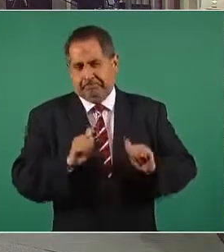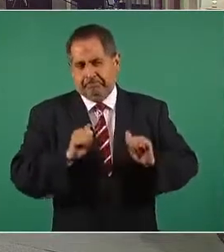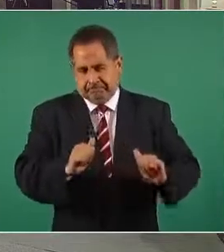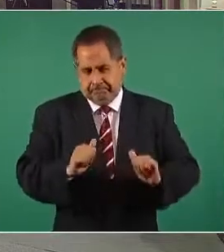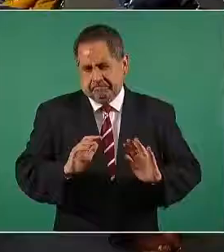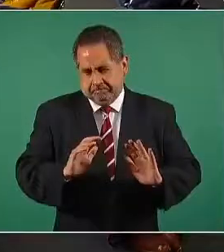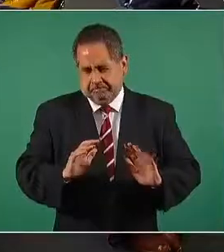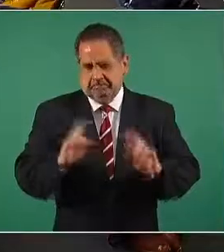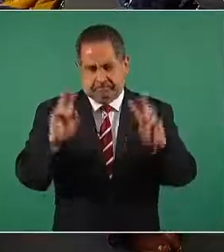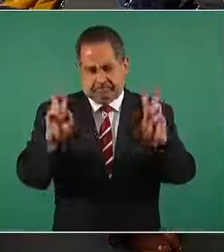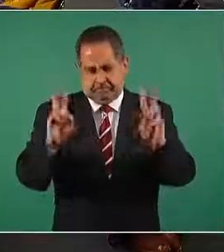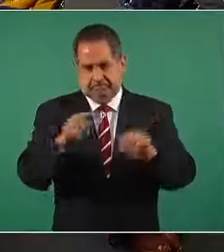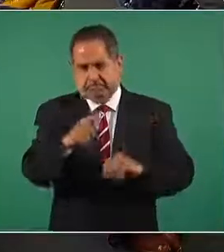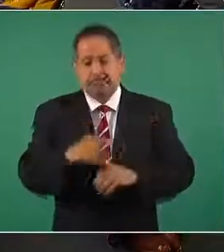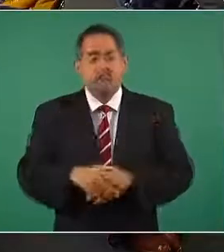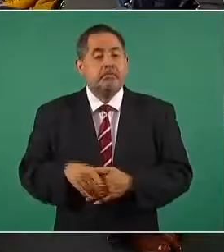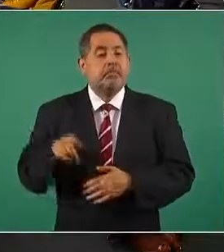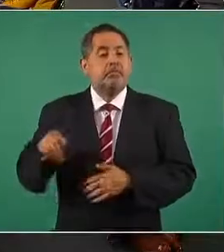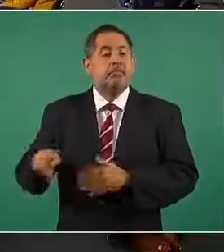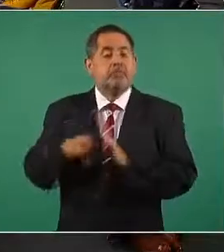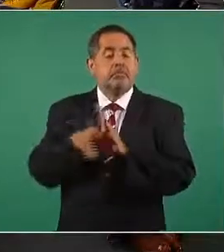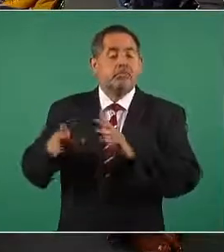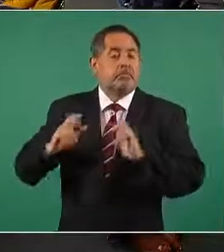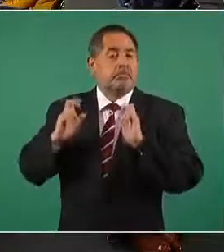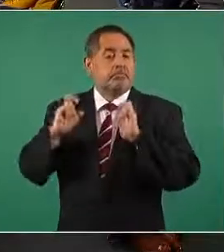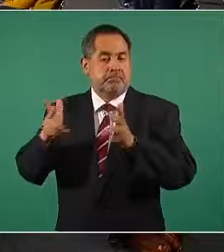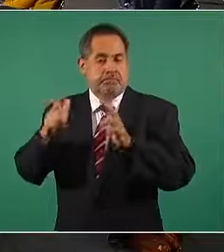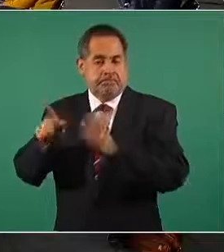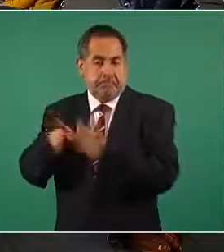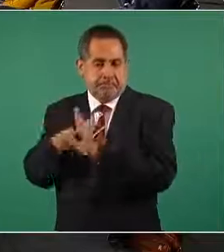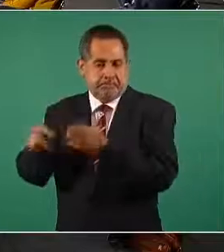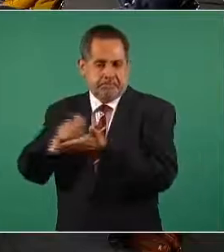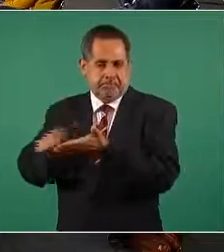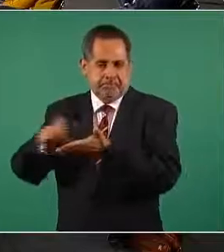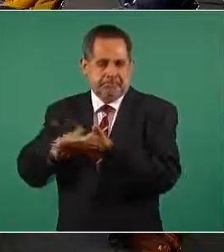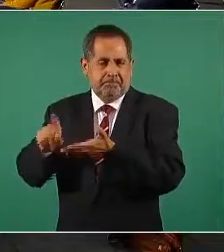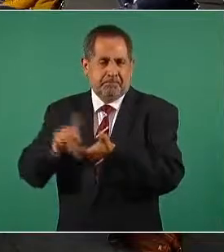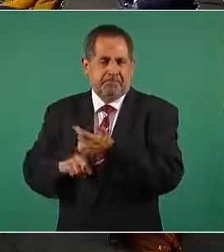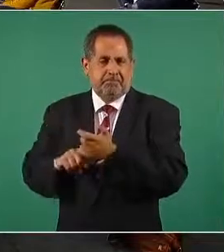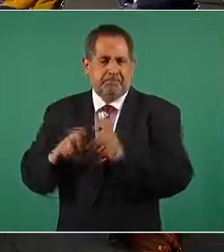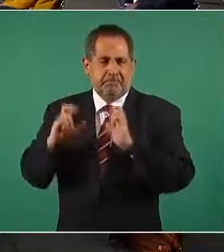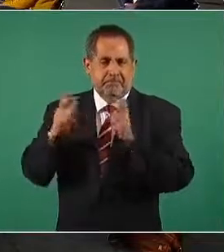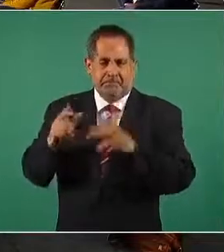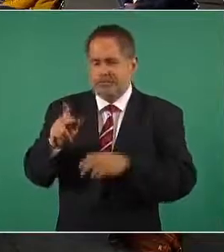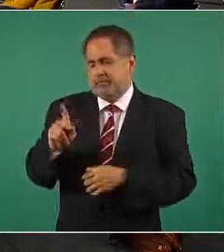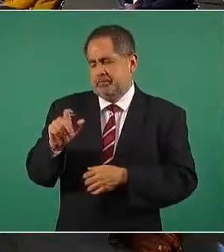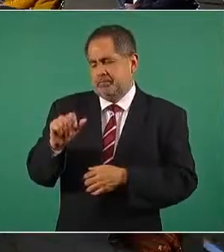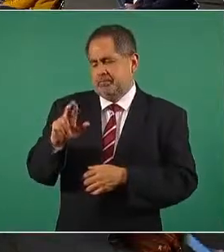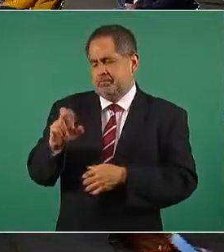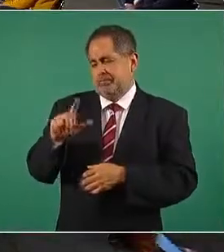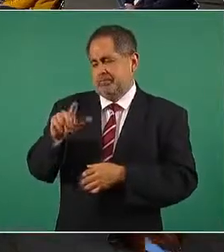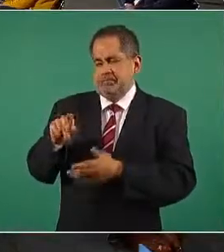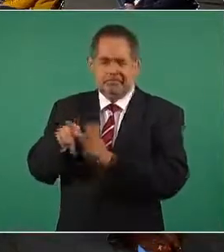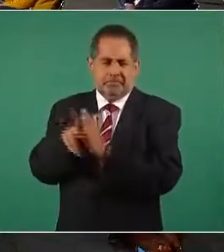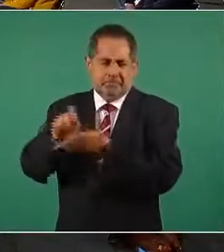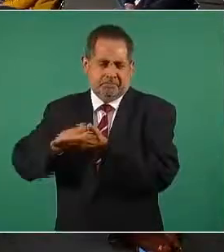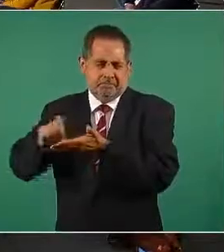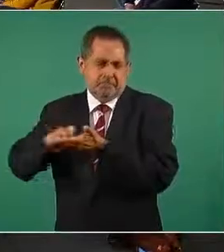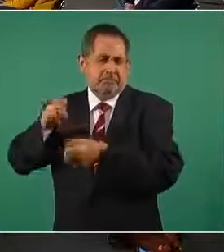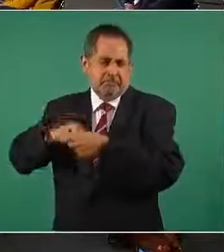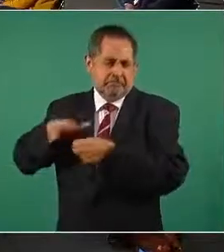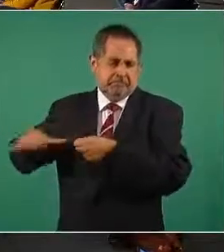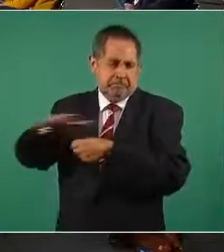hoy la página Chiapas Paralelo reporta ¿Cómo? Chiapas Paralelo, un medio de